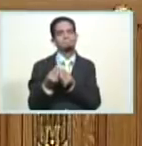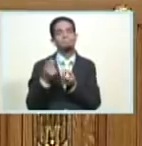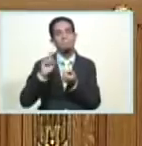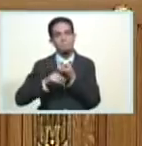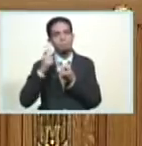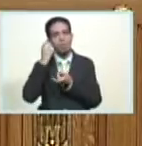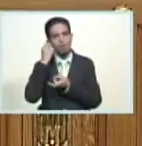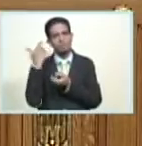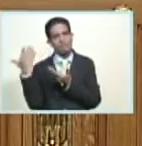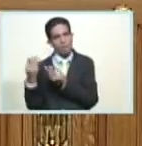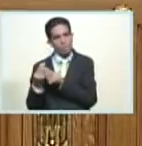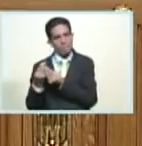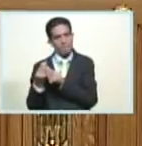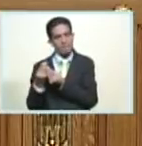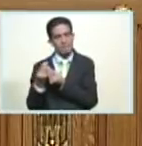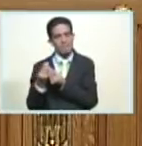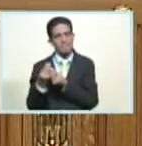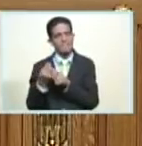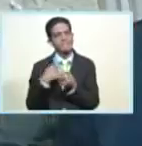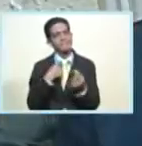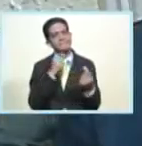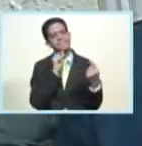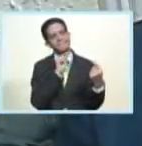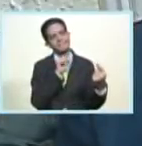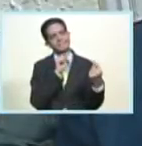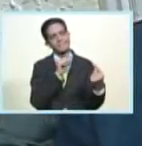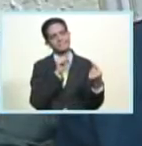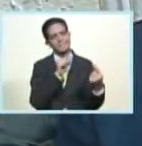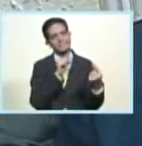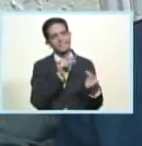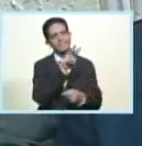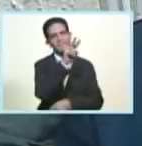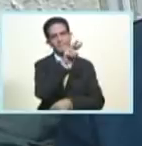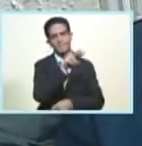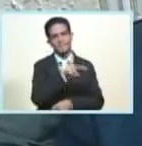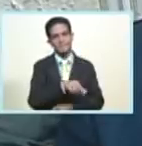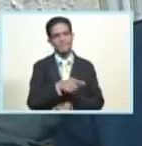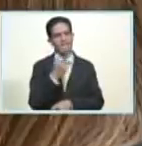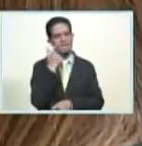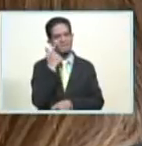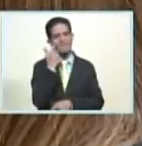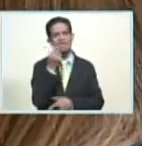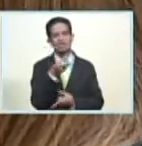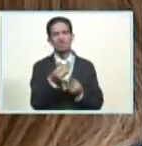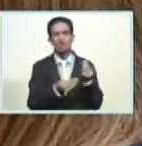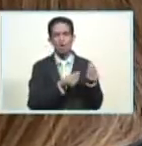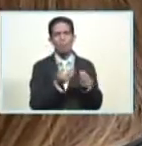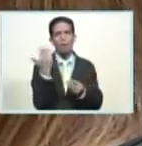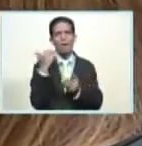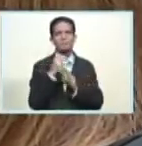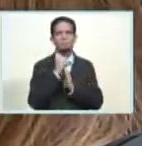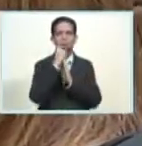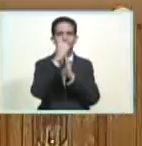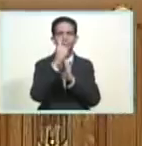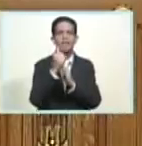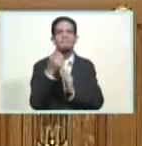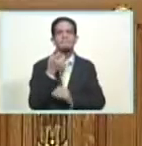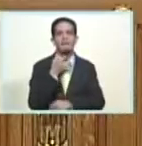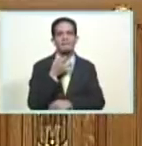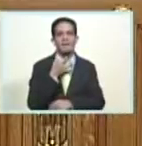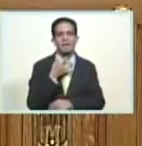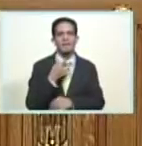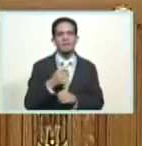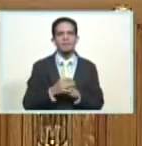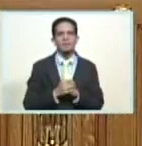acompañándome. Indagué cuando había empezado su liderazgo pastoral evangélico. Ha surgido en Venezuela